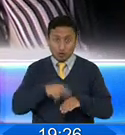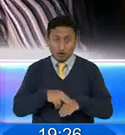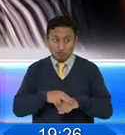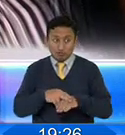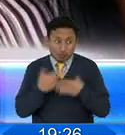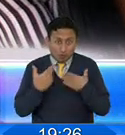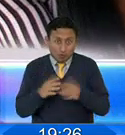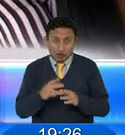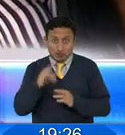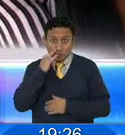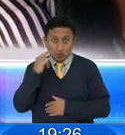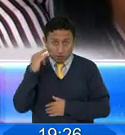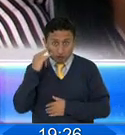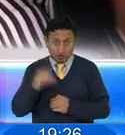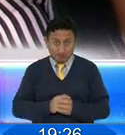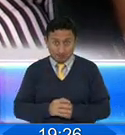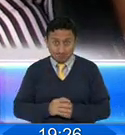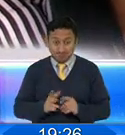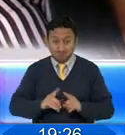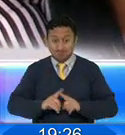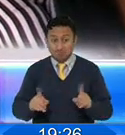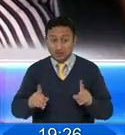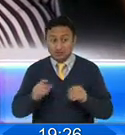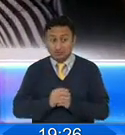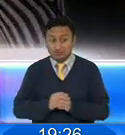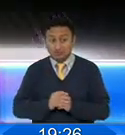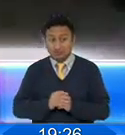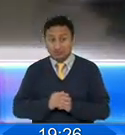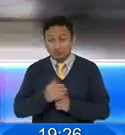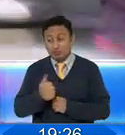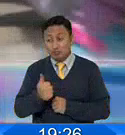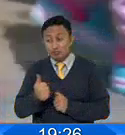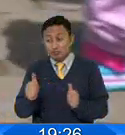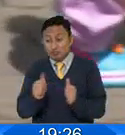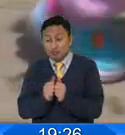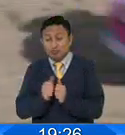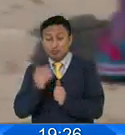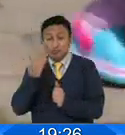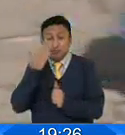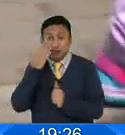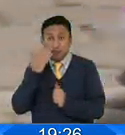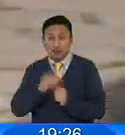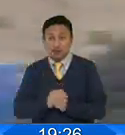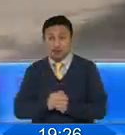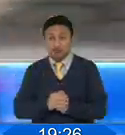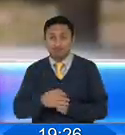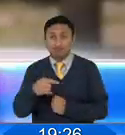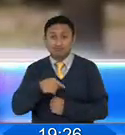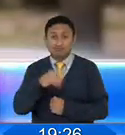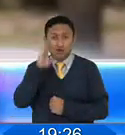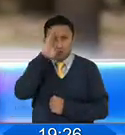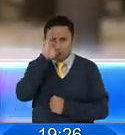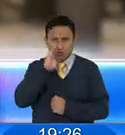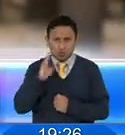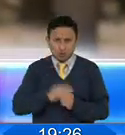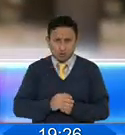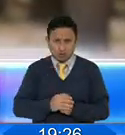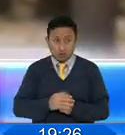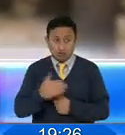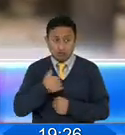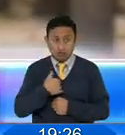niño pero puedo rescatar que está con su madre pero son enfáticas jamás se les ha pasado por la cabeza